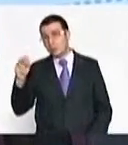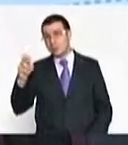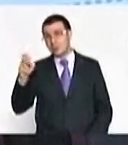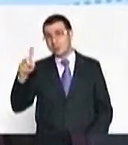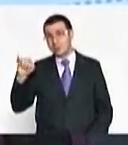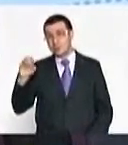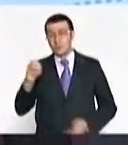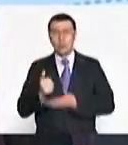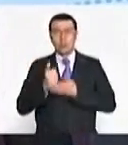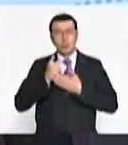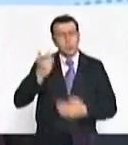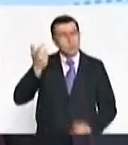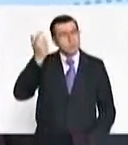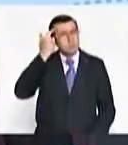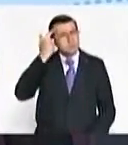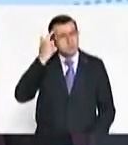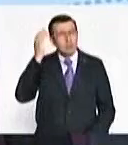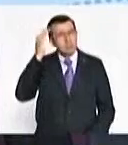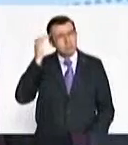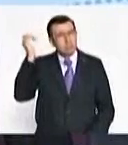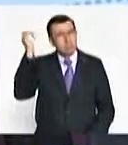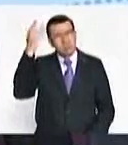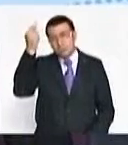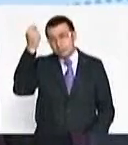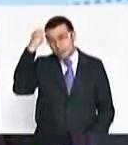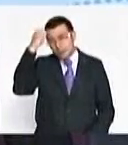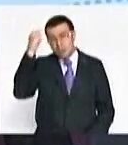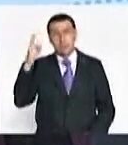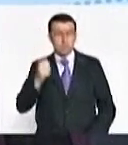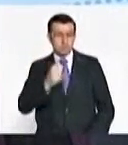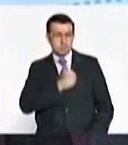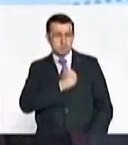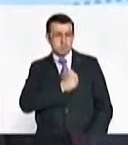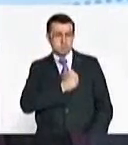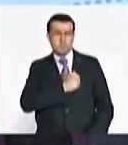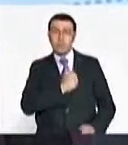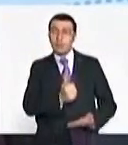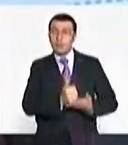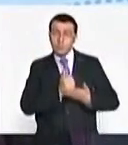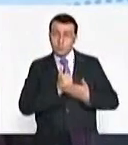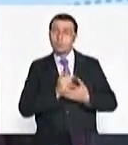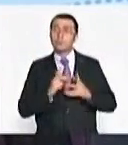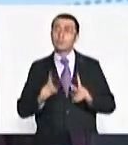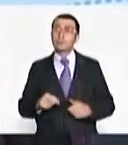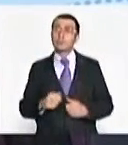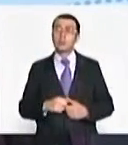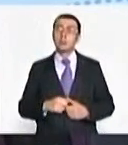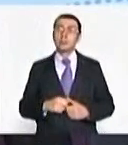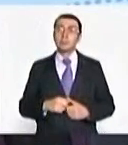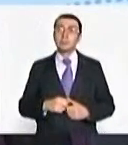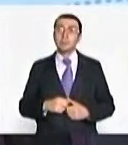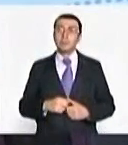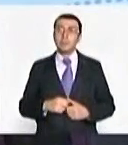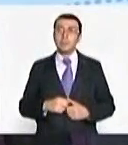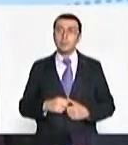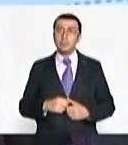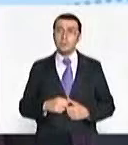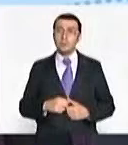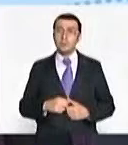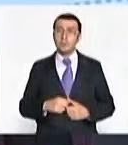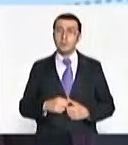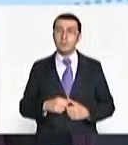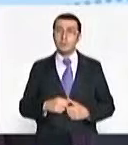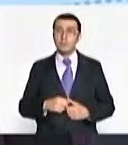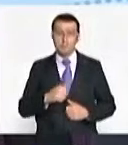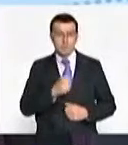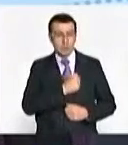memoria, para la parte intelectual, la parte cardiovascular tiene grandes efectos a nivel del funcionamiento y la contractilidad